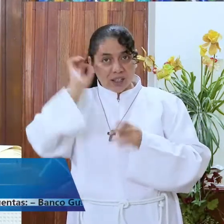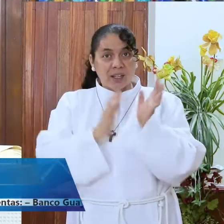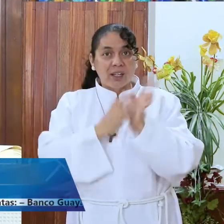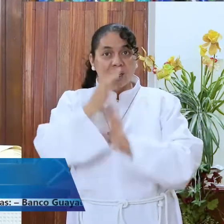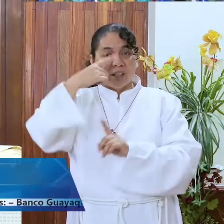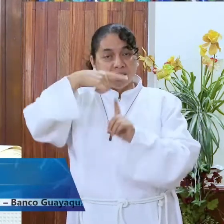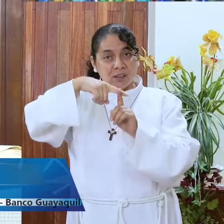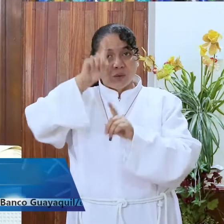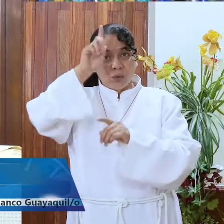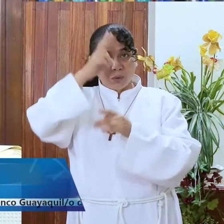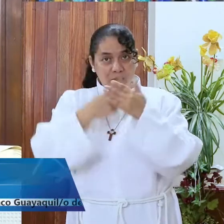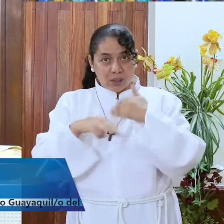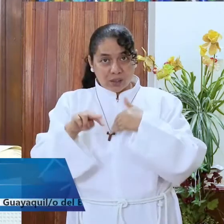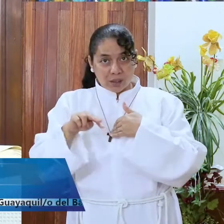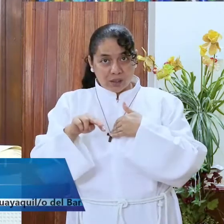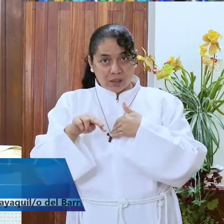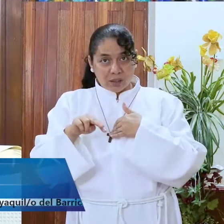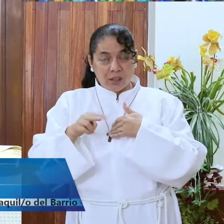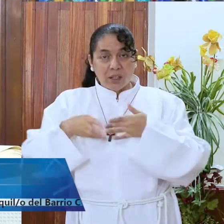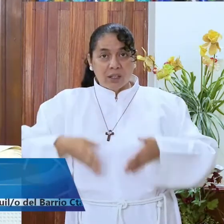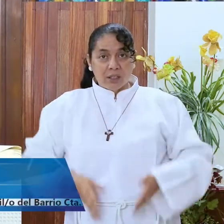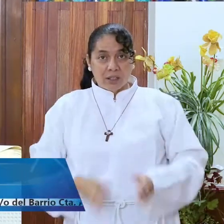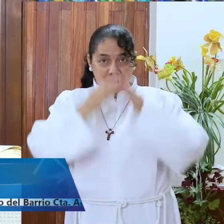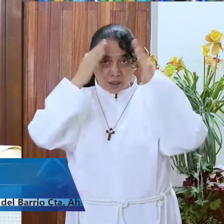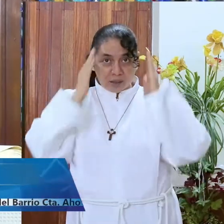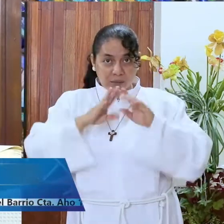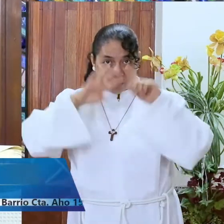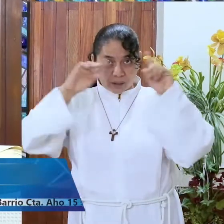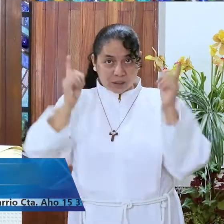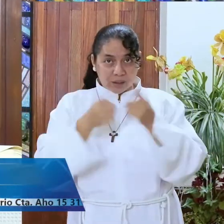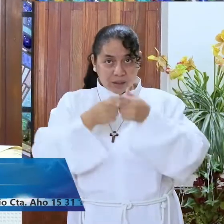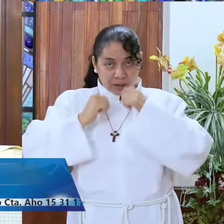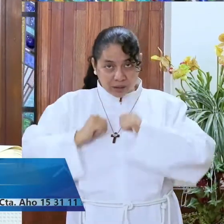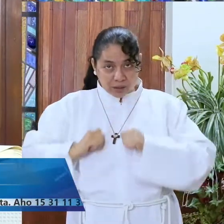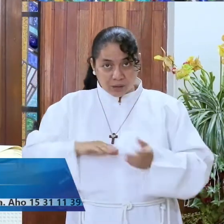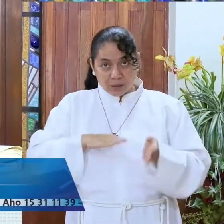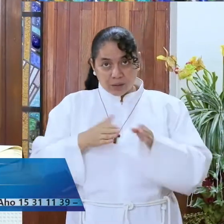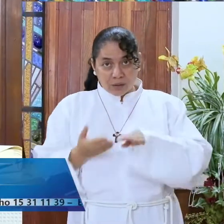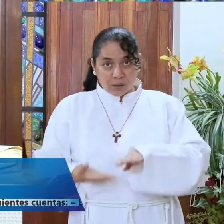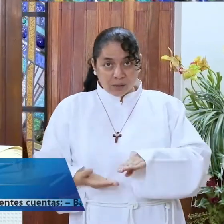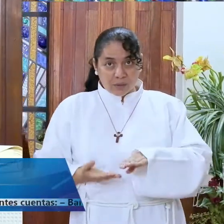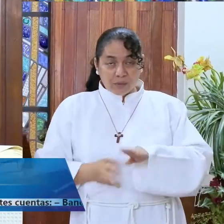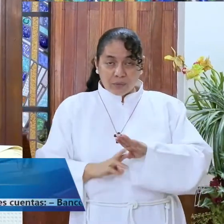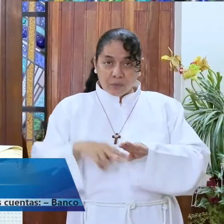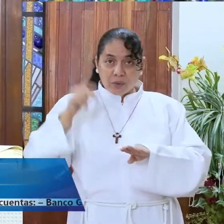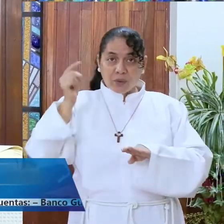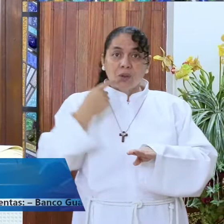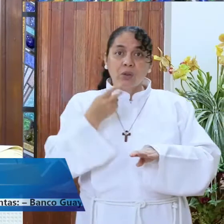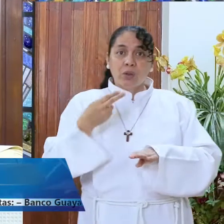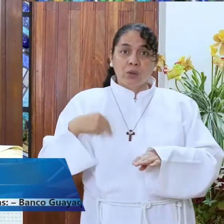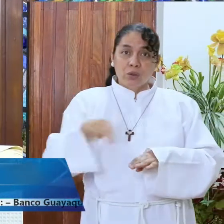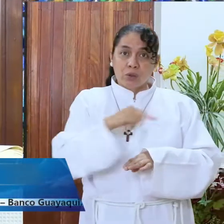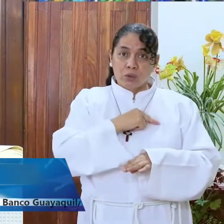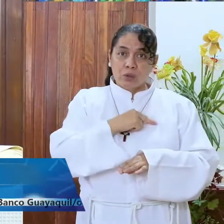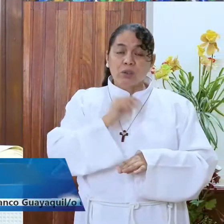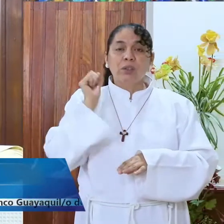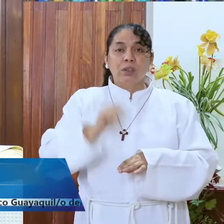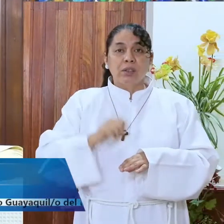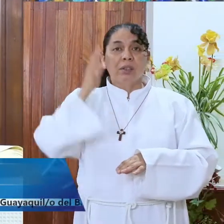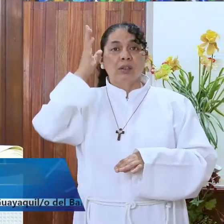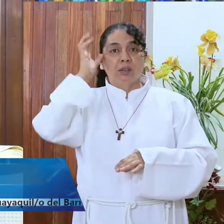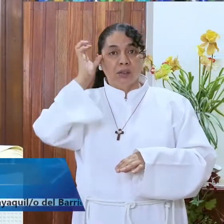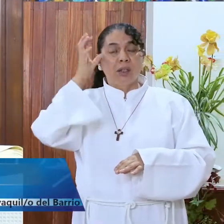jesucristo su único hijo que nació de maria santisima padeció murió y resucitó por nosotros